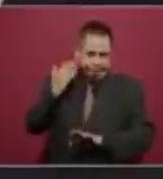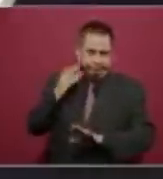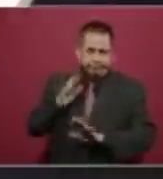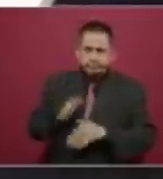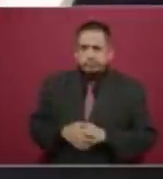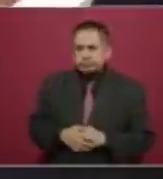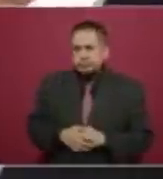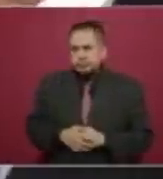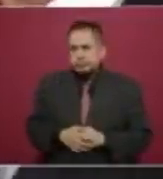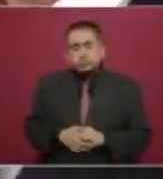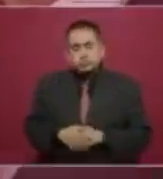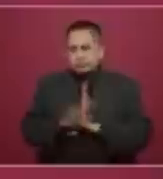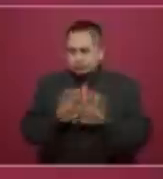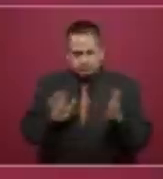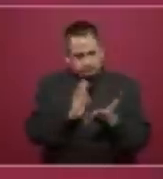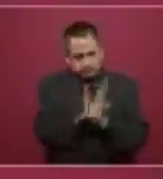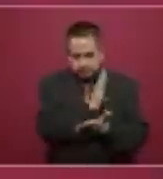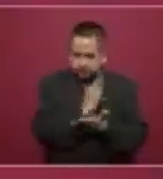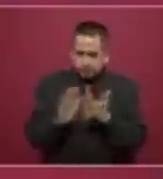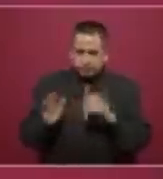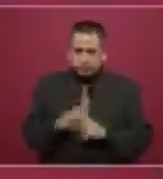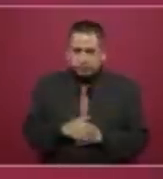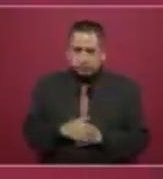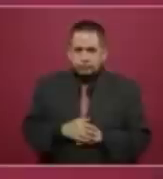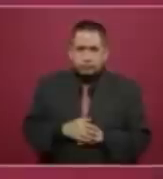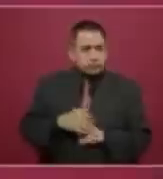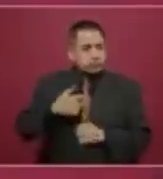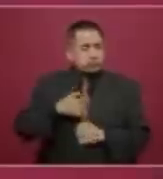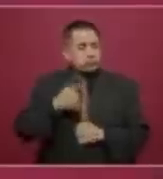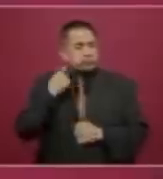Yo me despedí de Alejandro Hertz